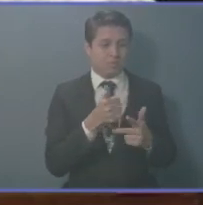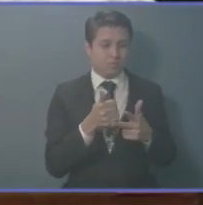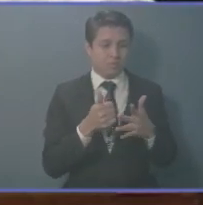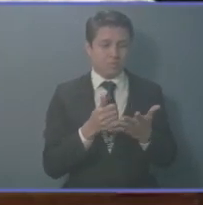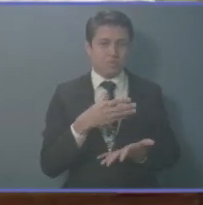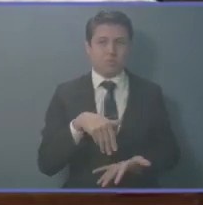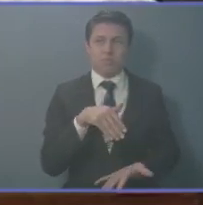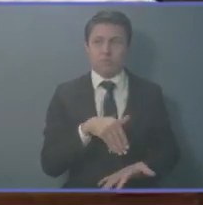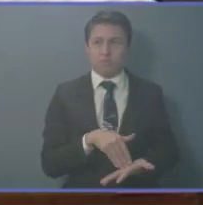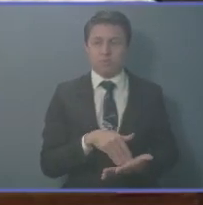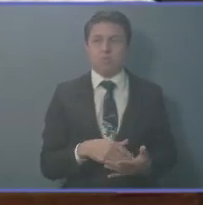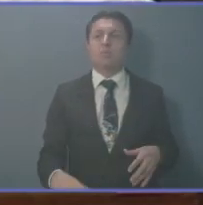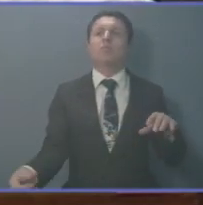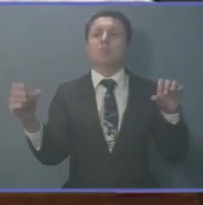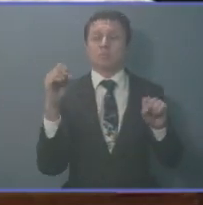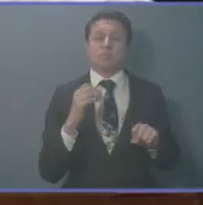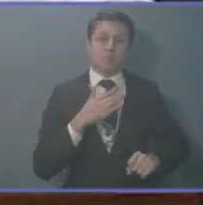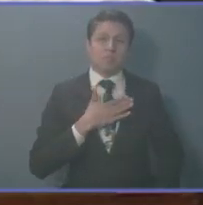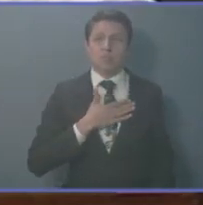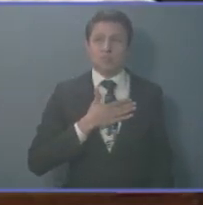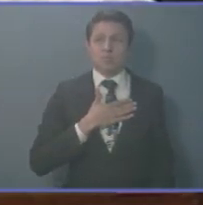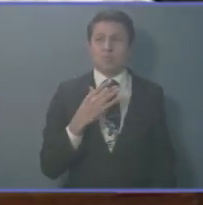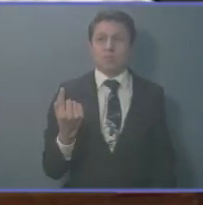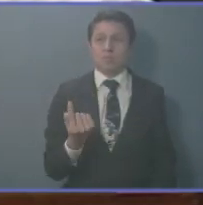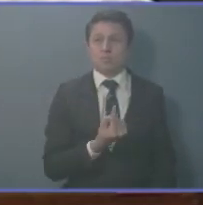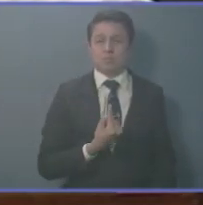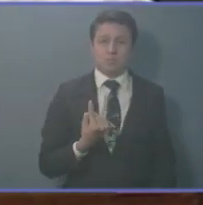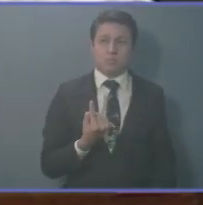de contención ante